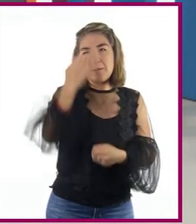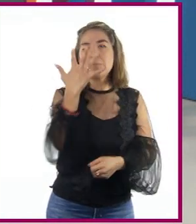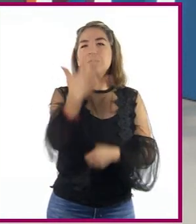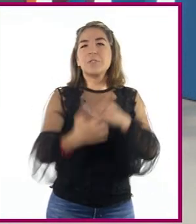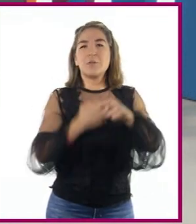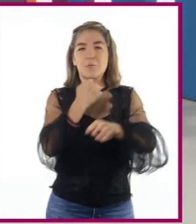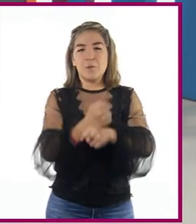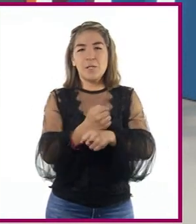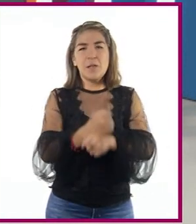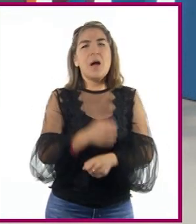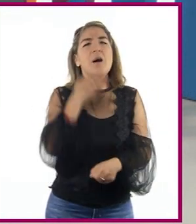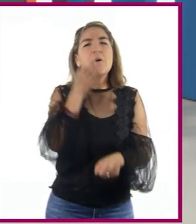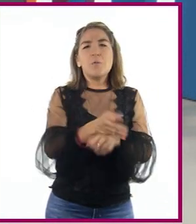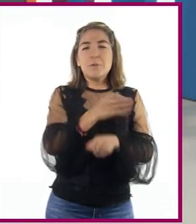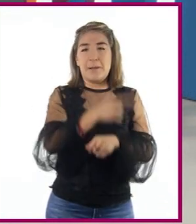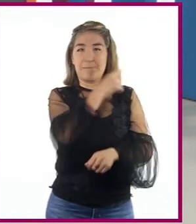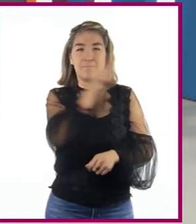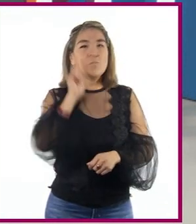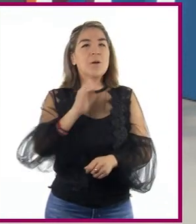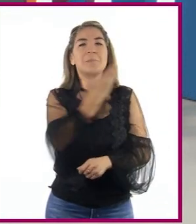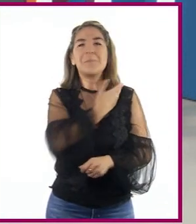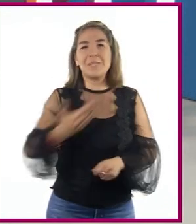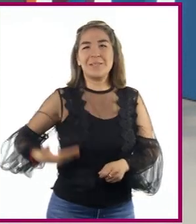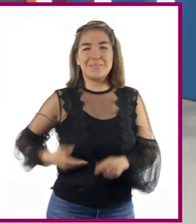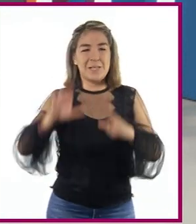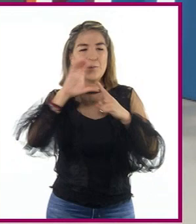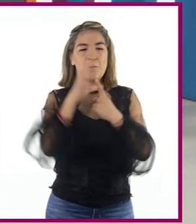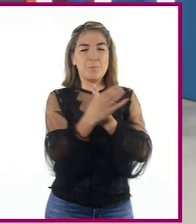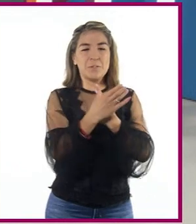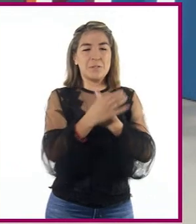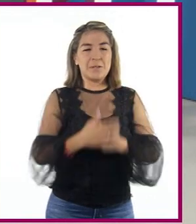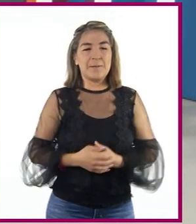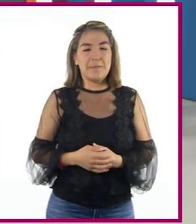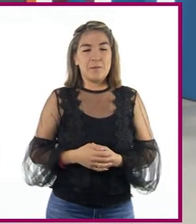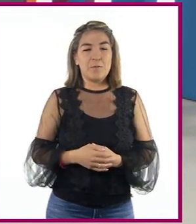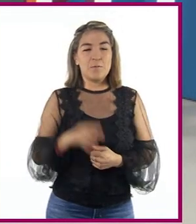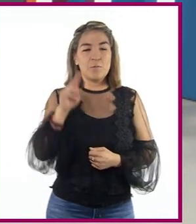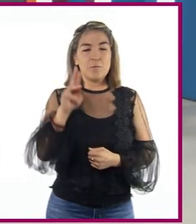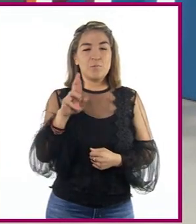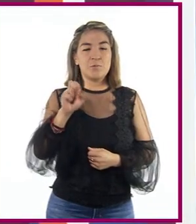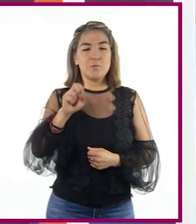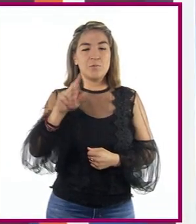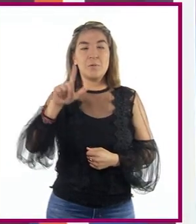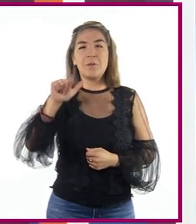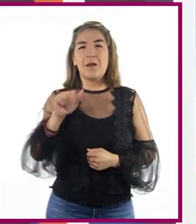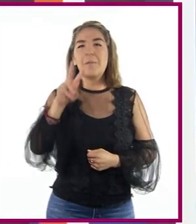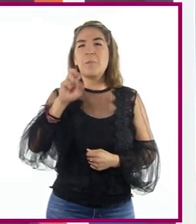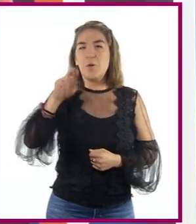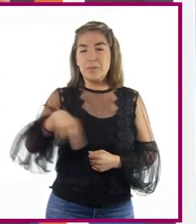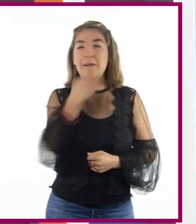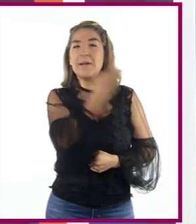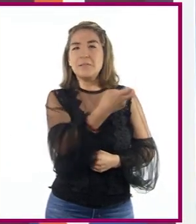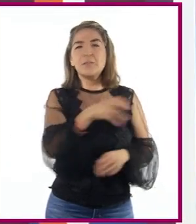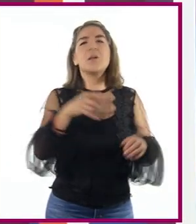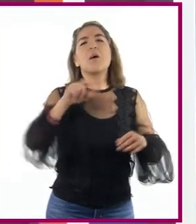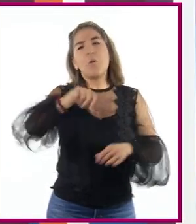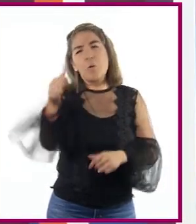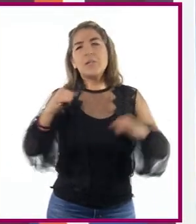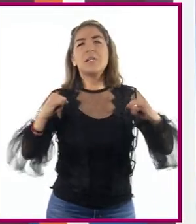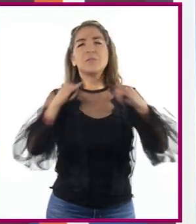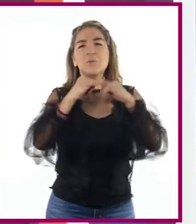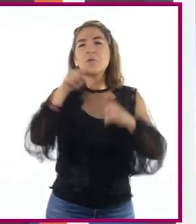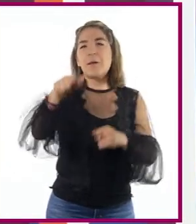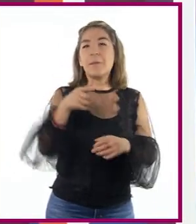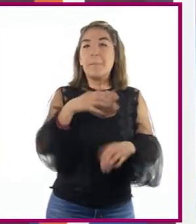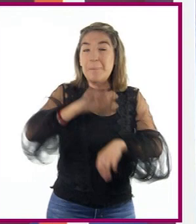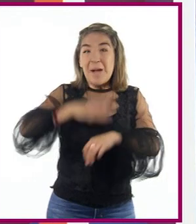años. La actual presidenta de la Comisión, Ursula von der Leyen. Otras instituciones de peso